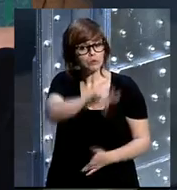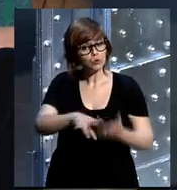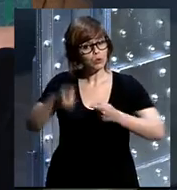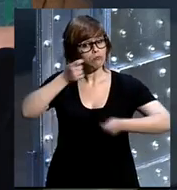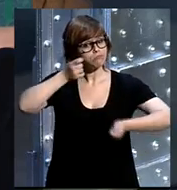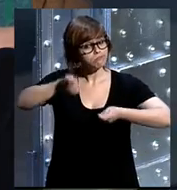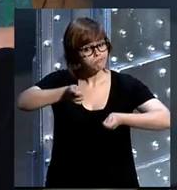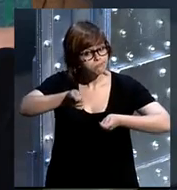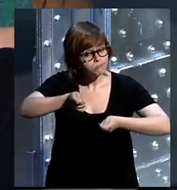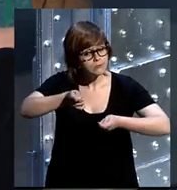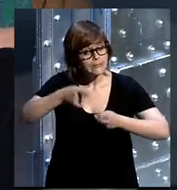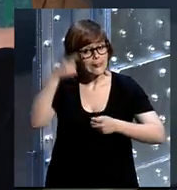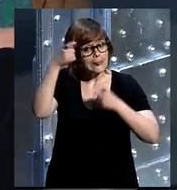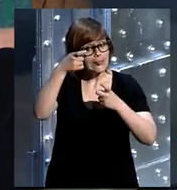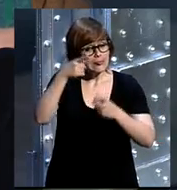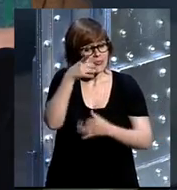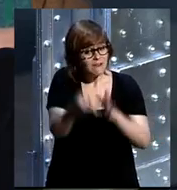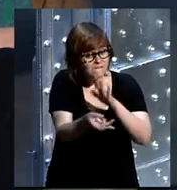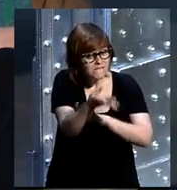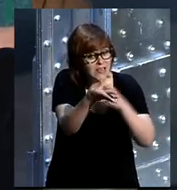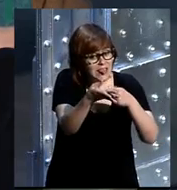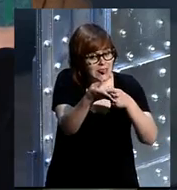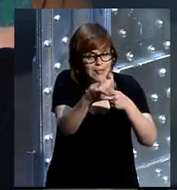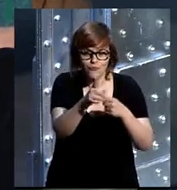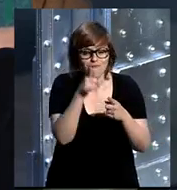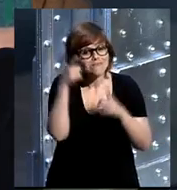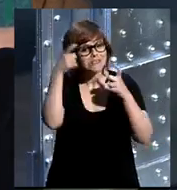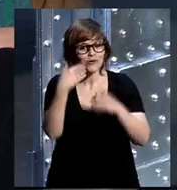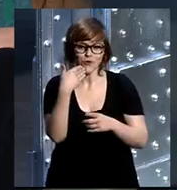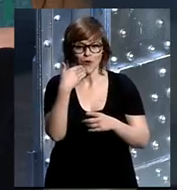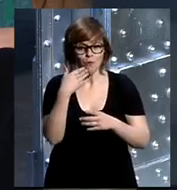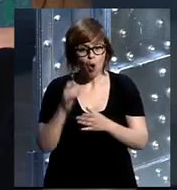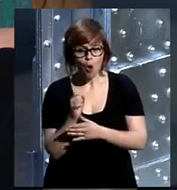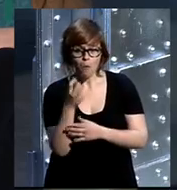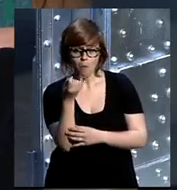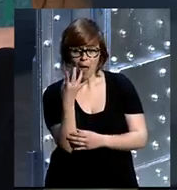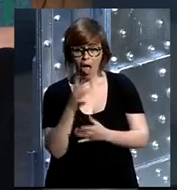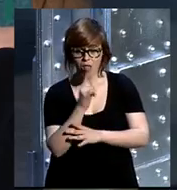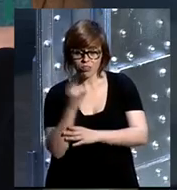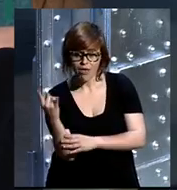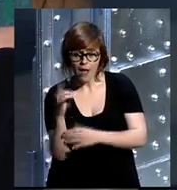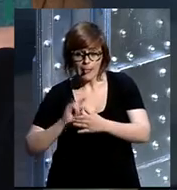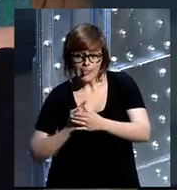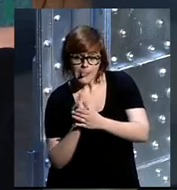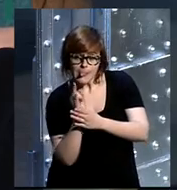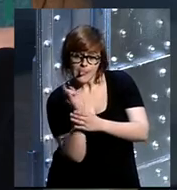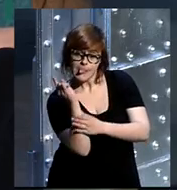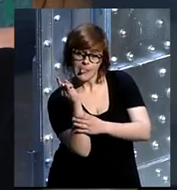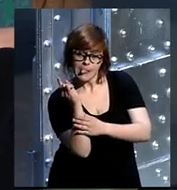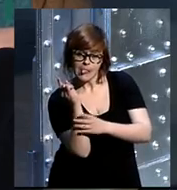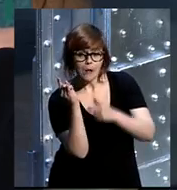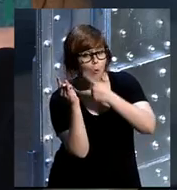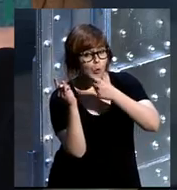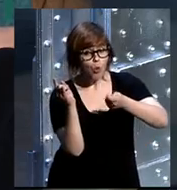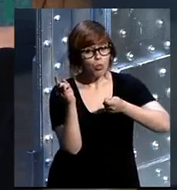intenta no regular eso, dejarlo que crezca y cuando ya tenga una cierta consolidación, empezar a hacerlo. ¿Qué nos pasa con el tema de la